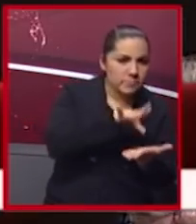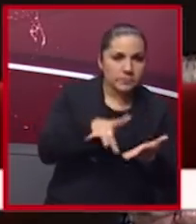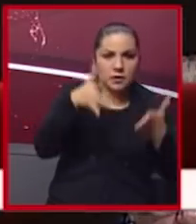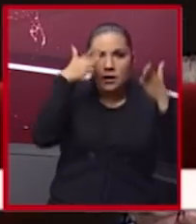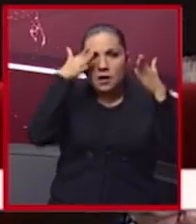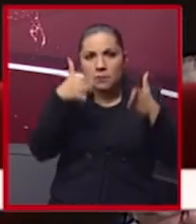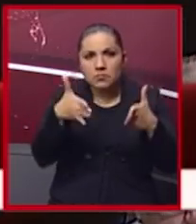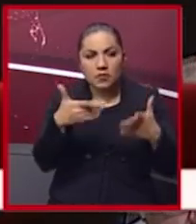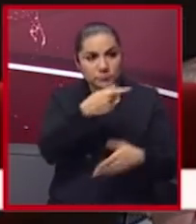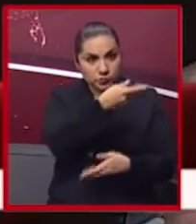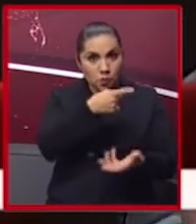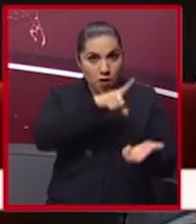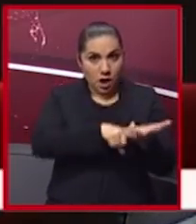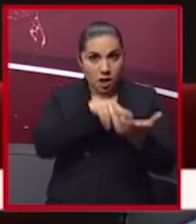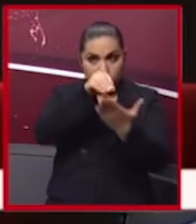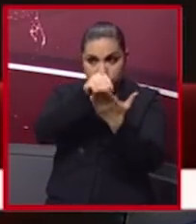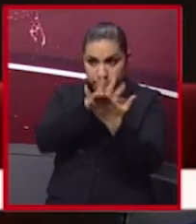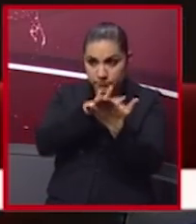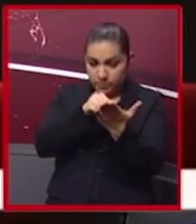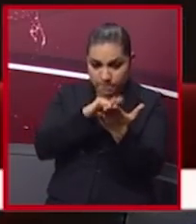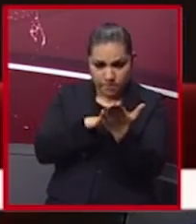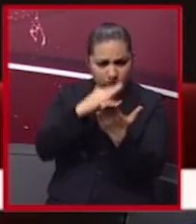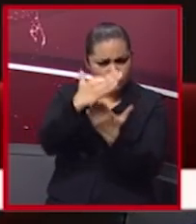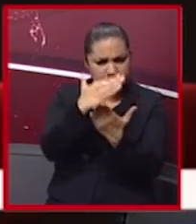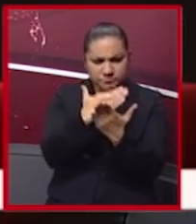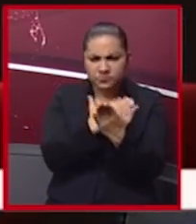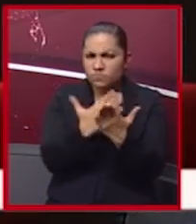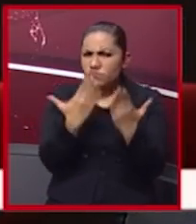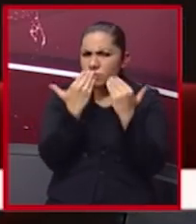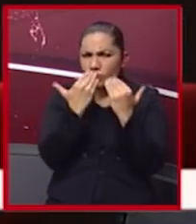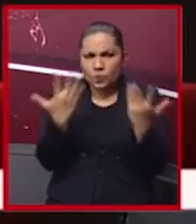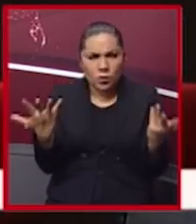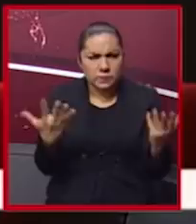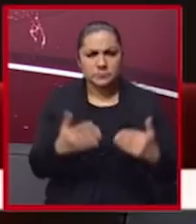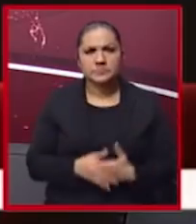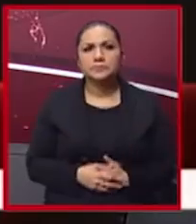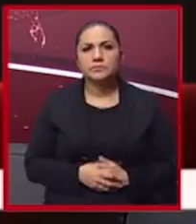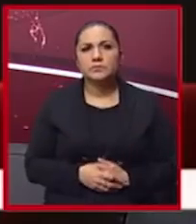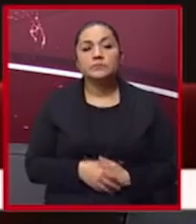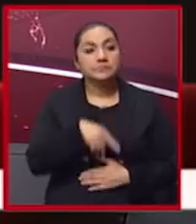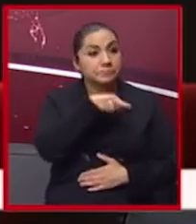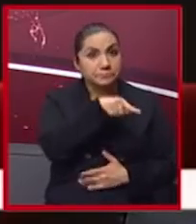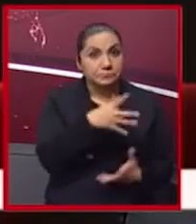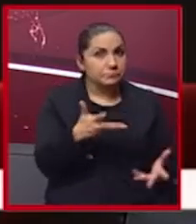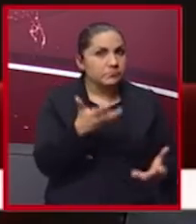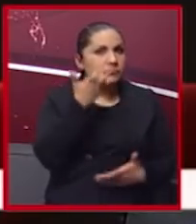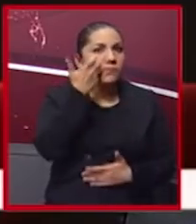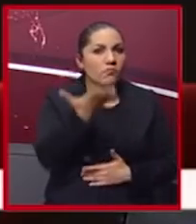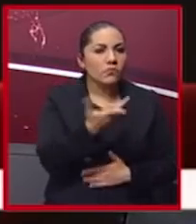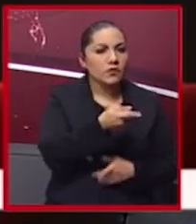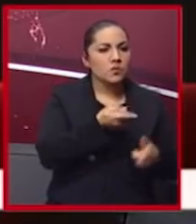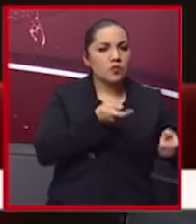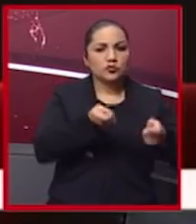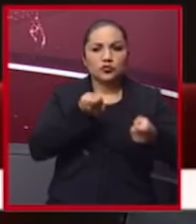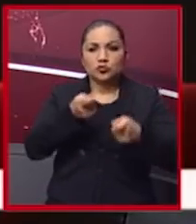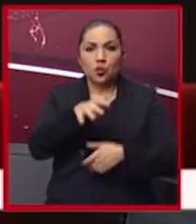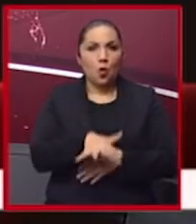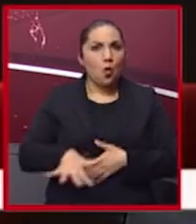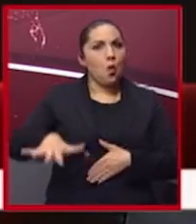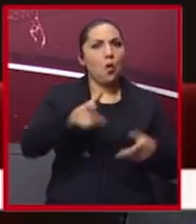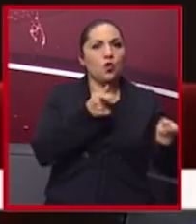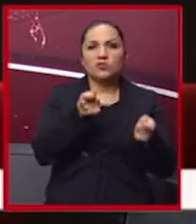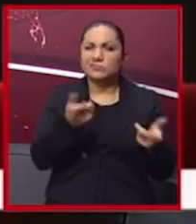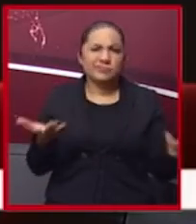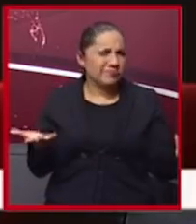Se ha equivocado al querer tener el control social. Así no funciona. Los jóvenes los van a sorprender. No